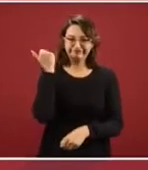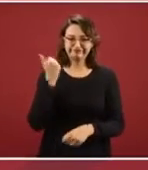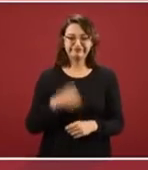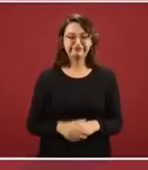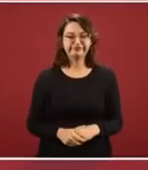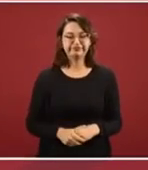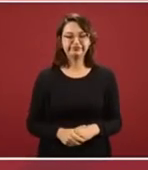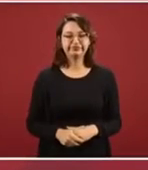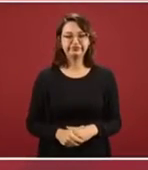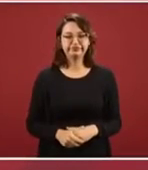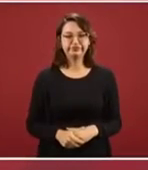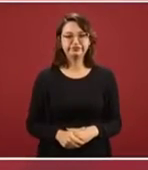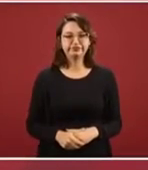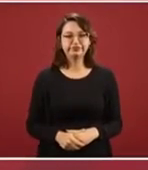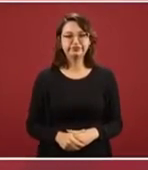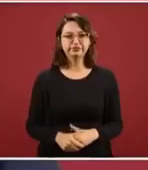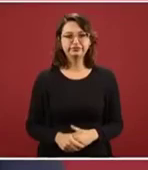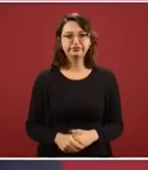y hay que